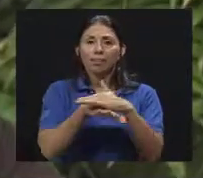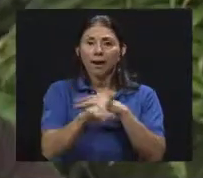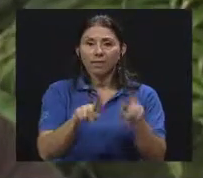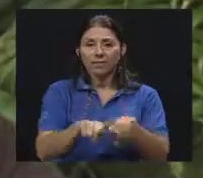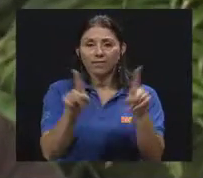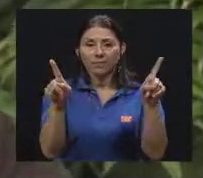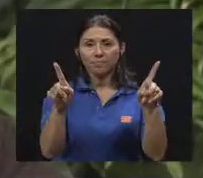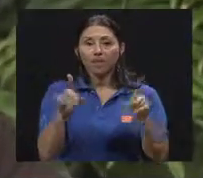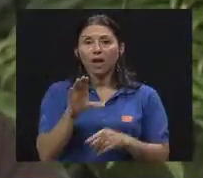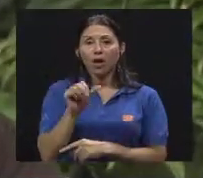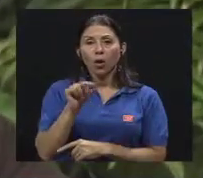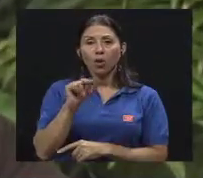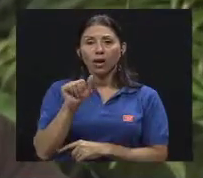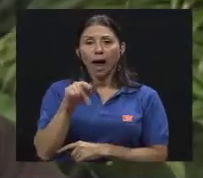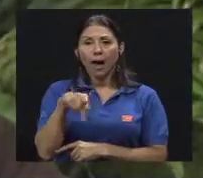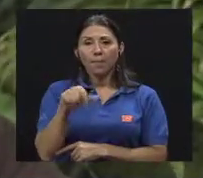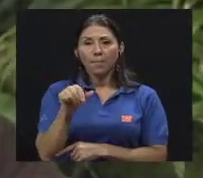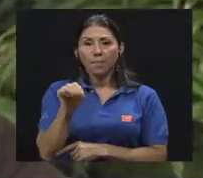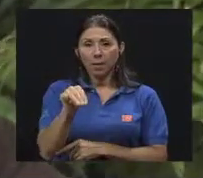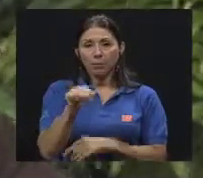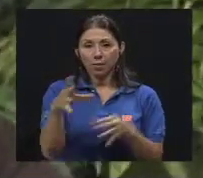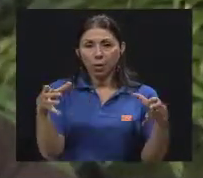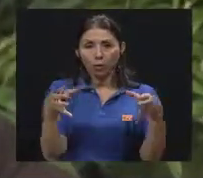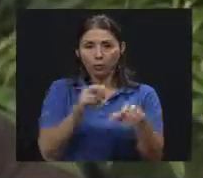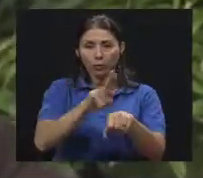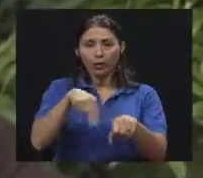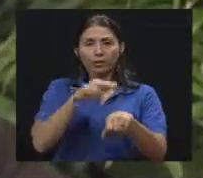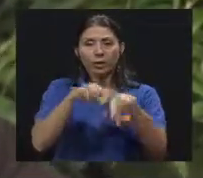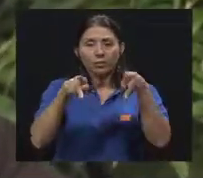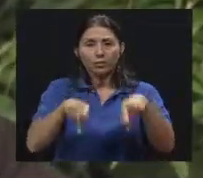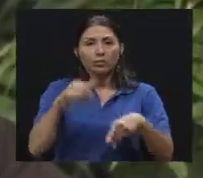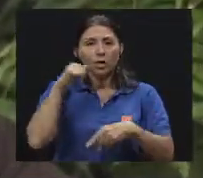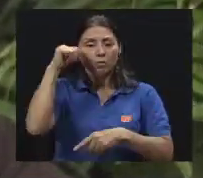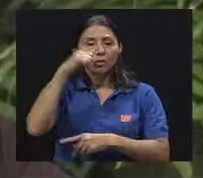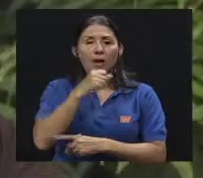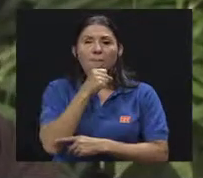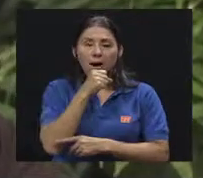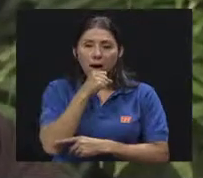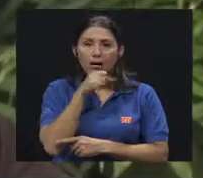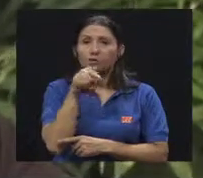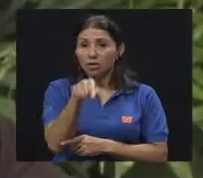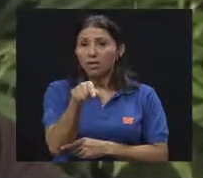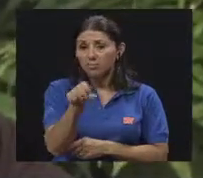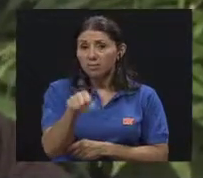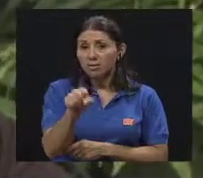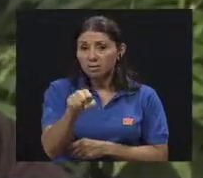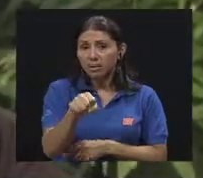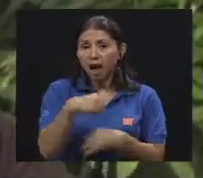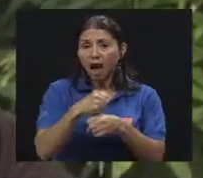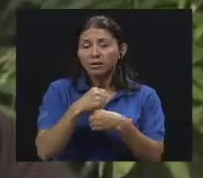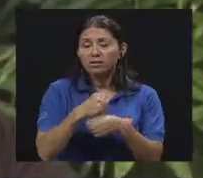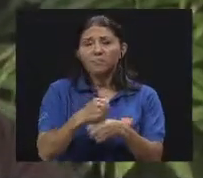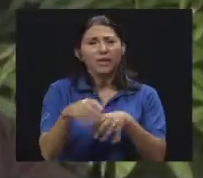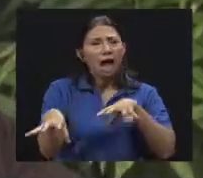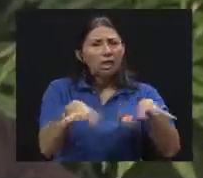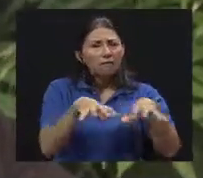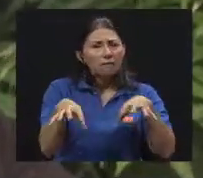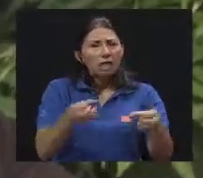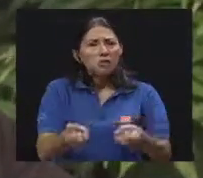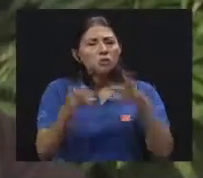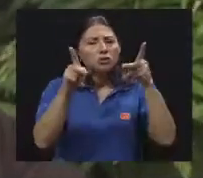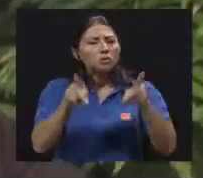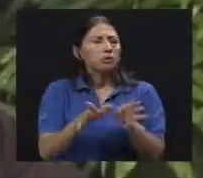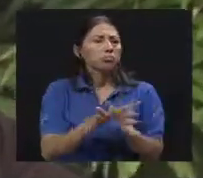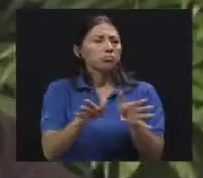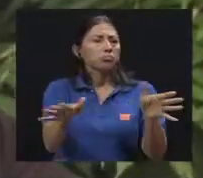mecanismos. Desde el CONAPAM, ¿verdad?, del Consejo Nacional de la Persona Adulta Mayor, pues sí se realizan actividades masivas,